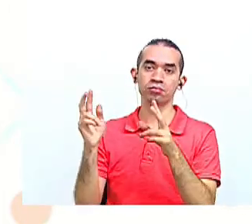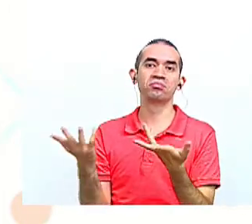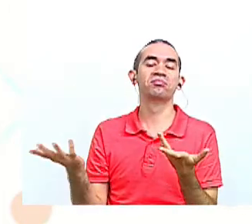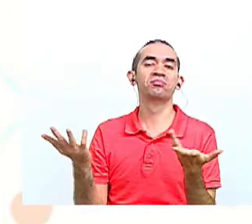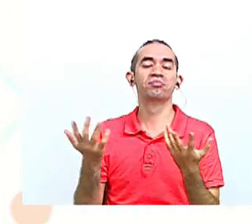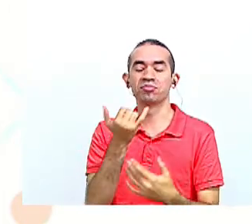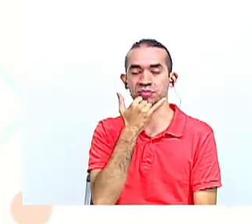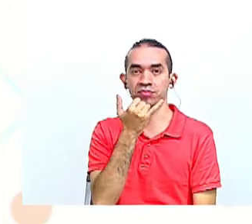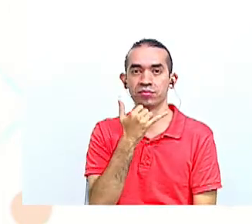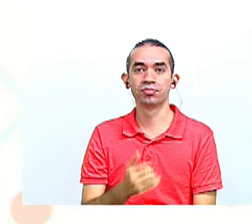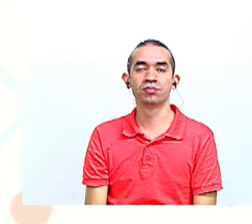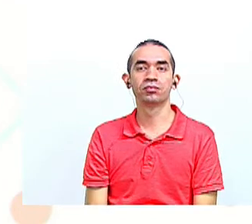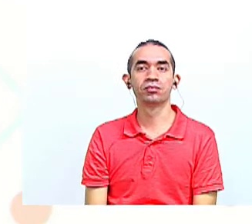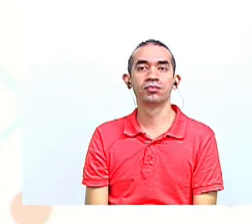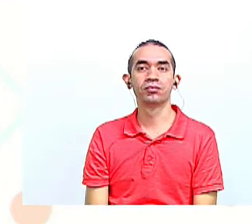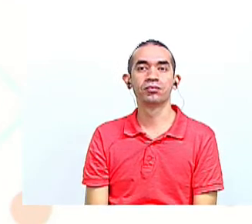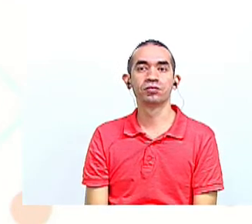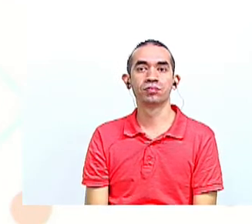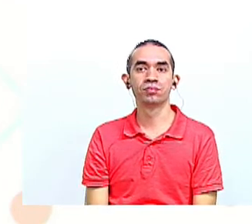que sucede.